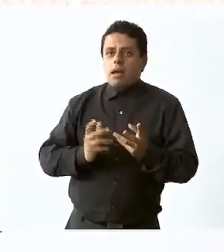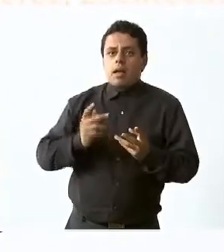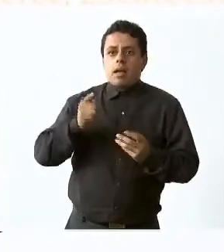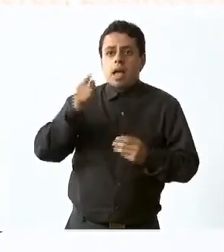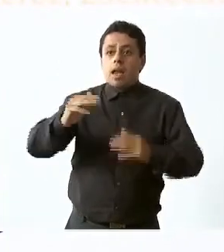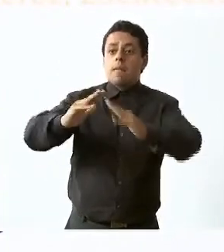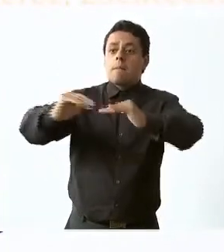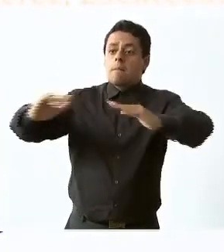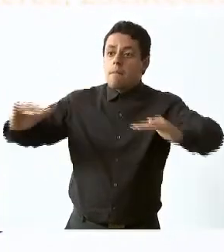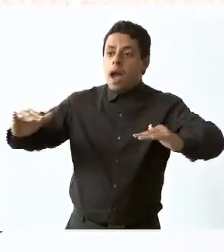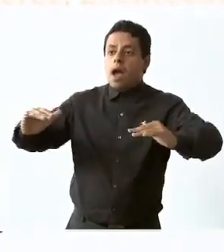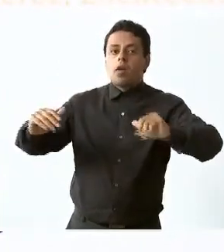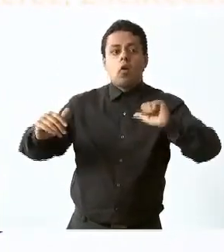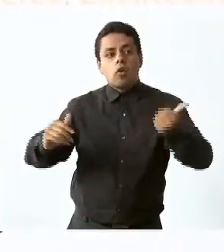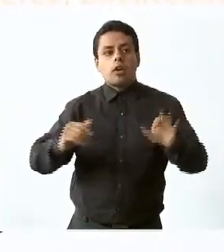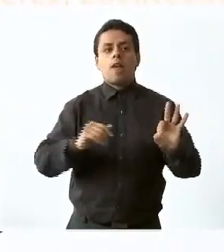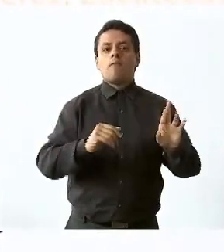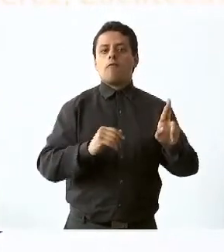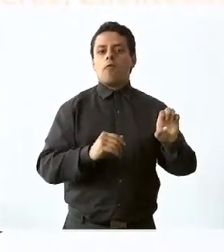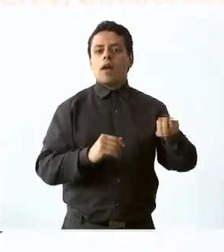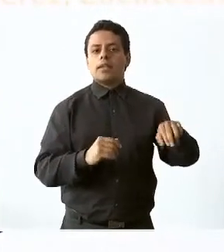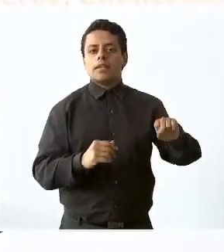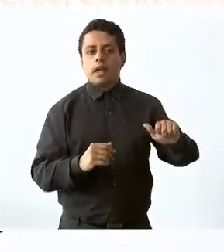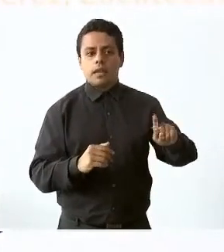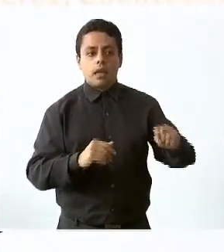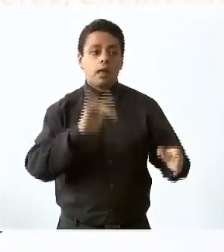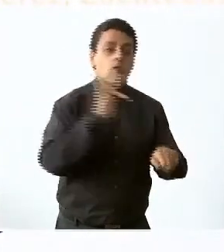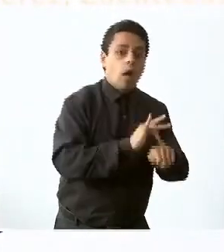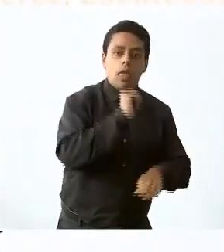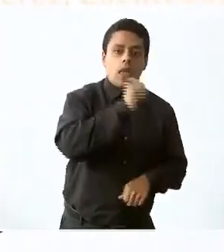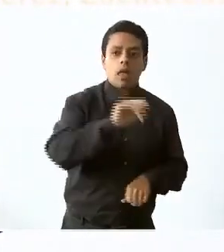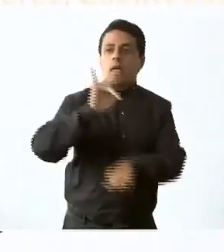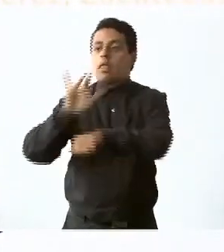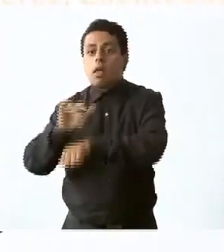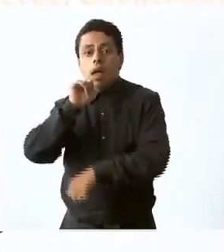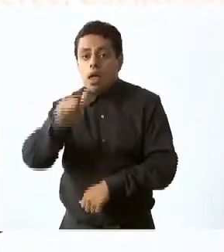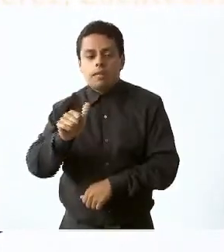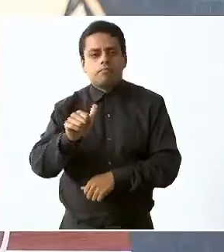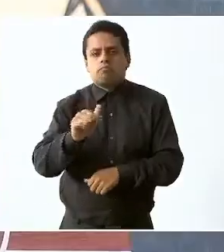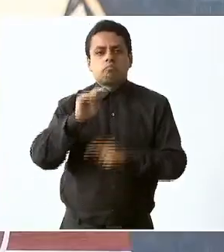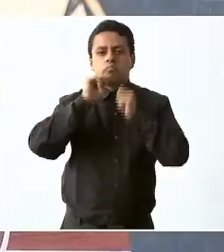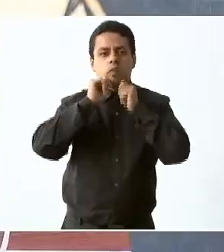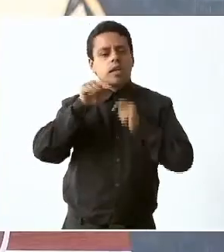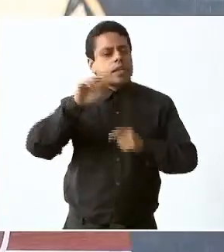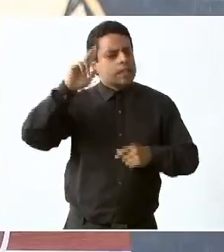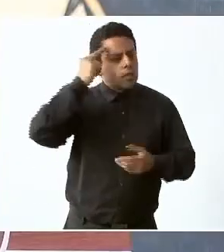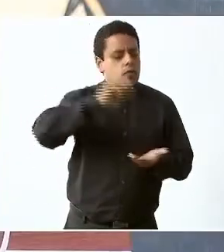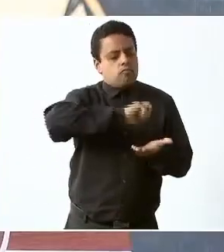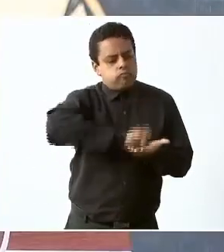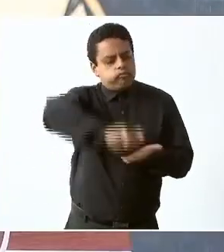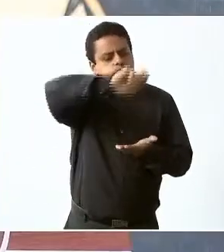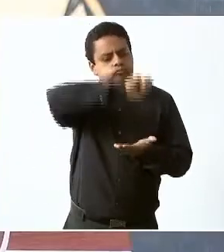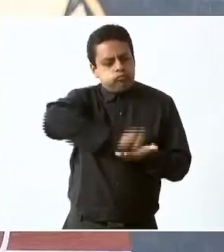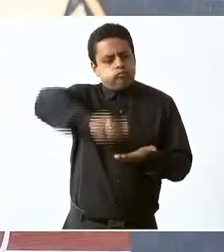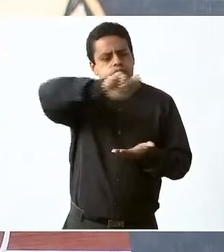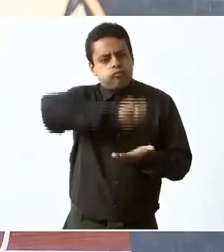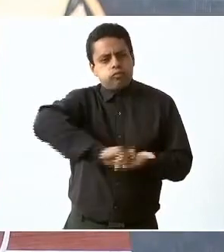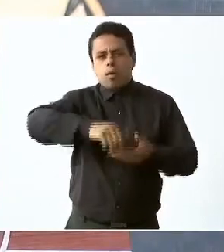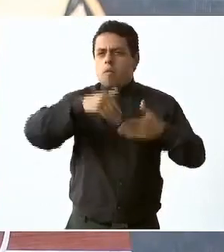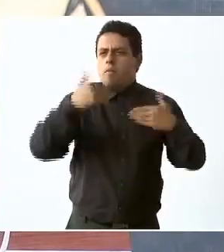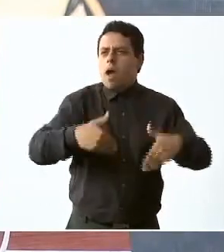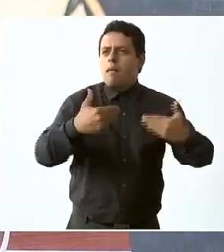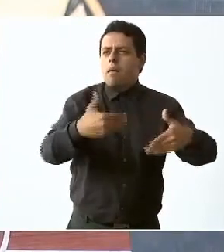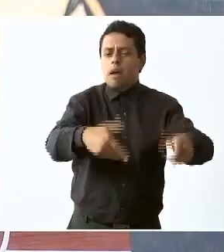mar o a Fuensanta, las hizo eternas, desde el dolor de la poesía, desde ese deseo prolongado hasta la